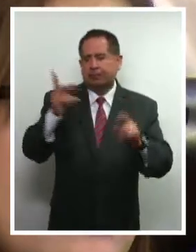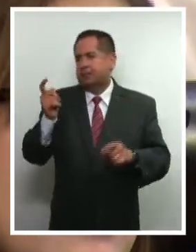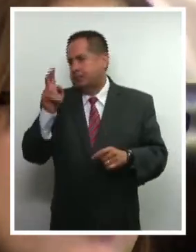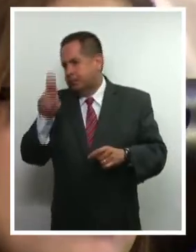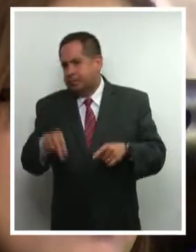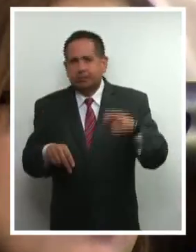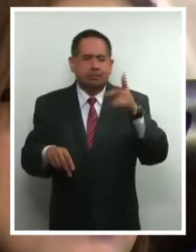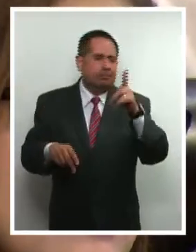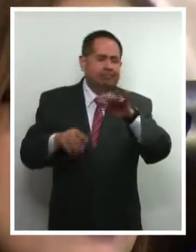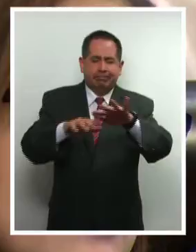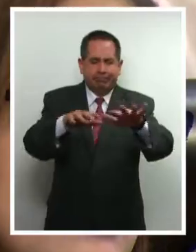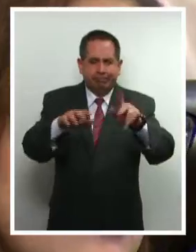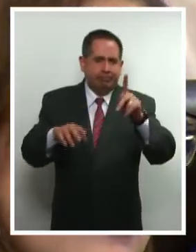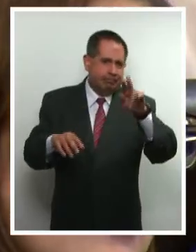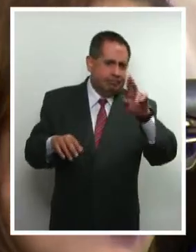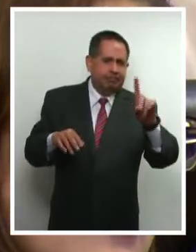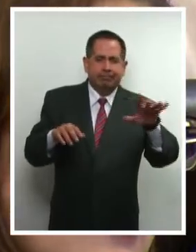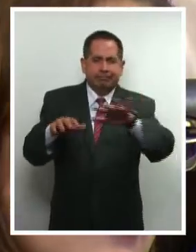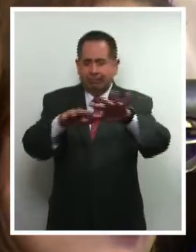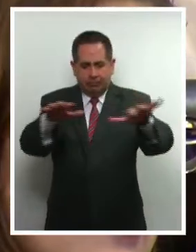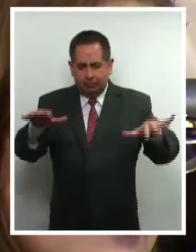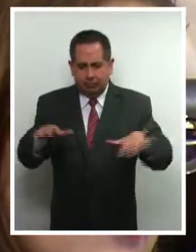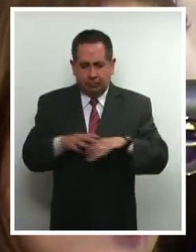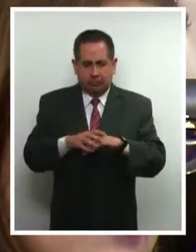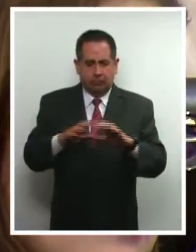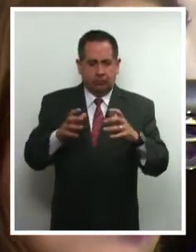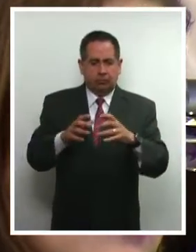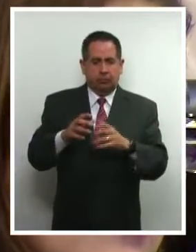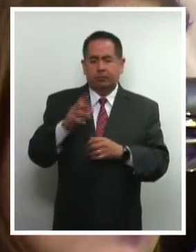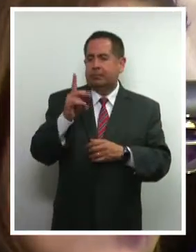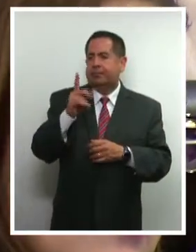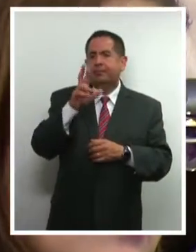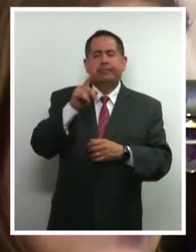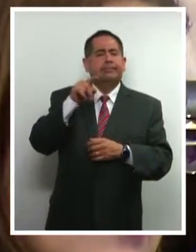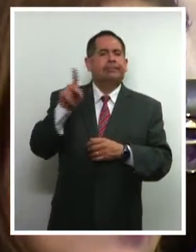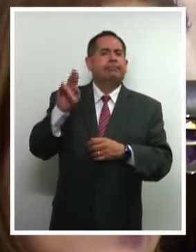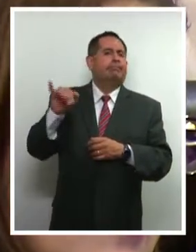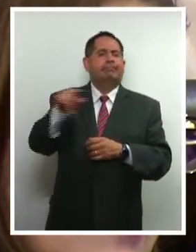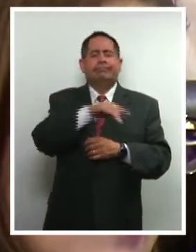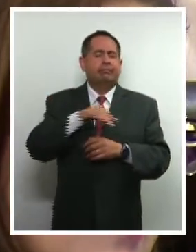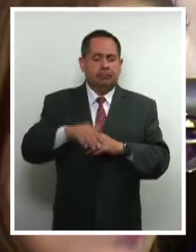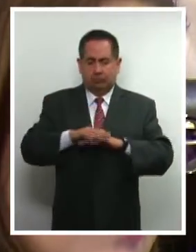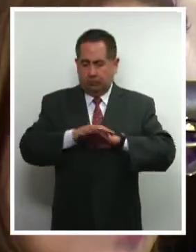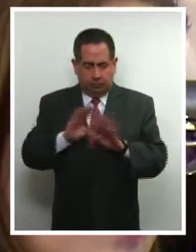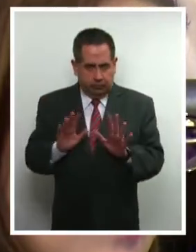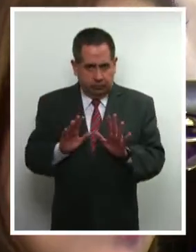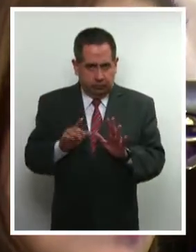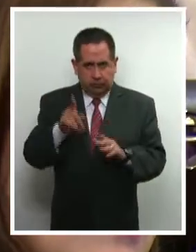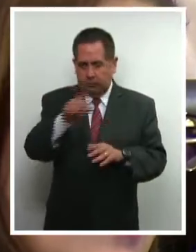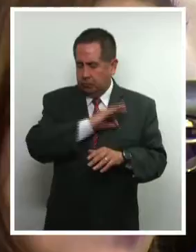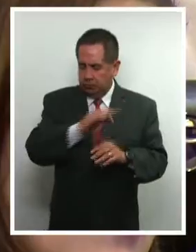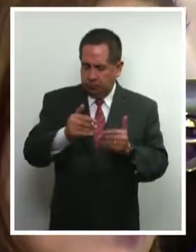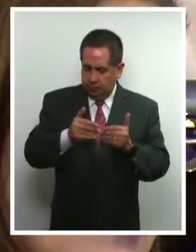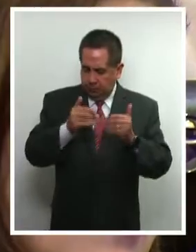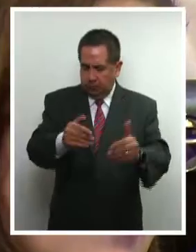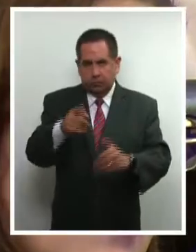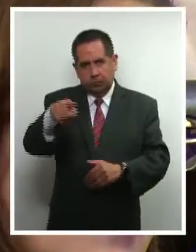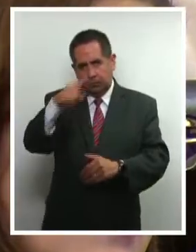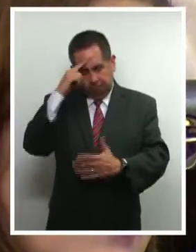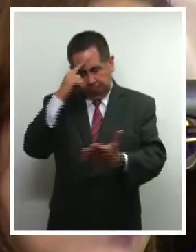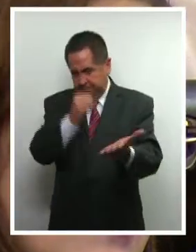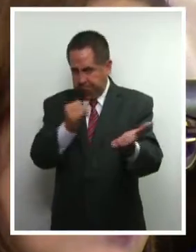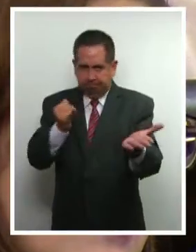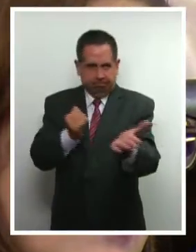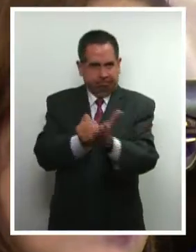Nacional, el Partido Revolucionario y del Partido de la Revolución Democrática, ya puede usted tomar la